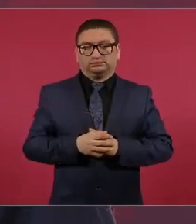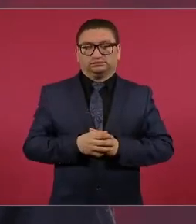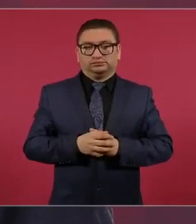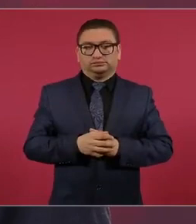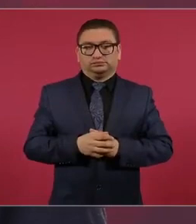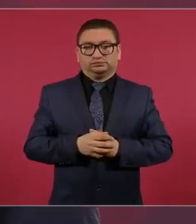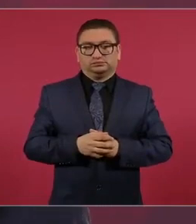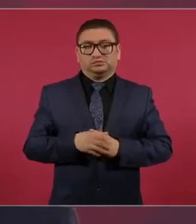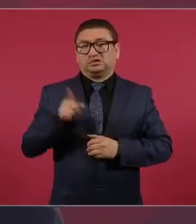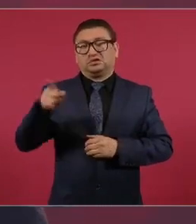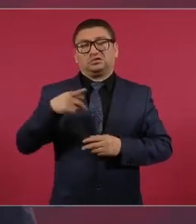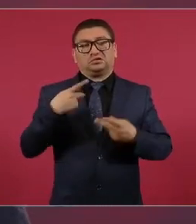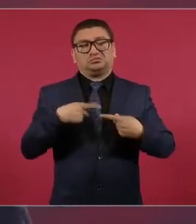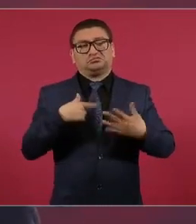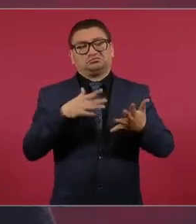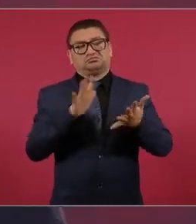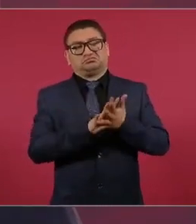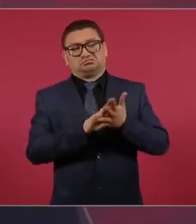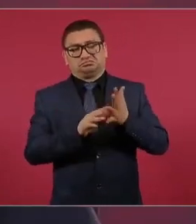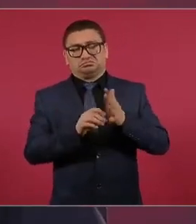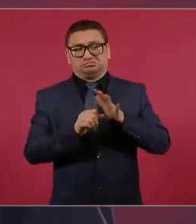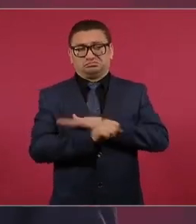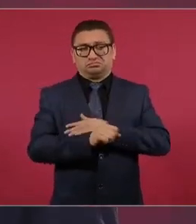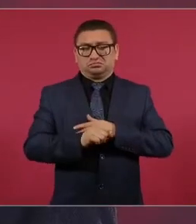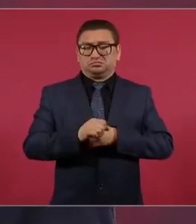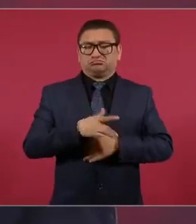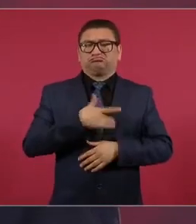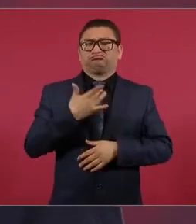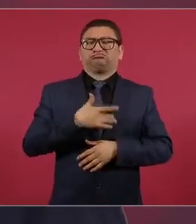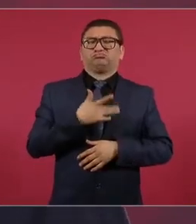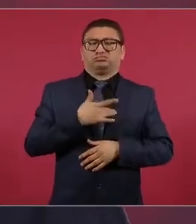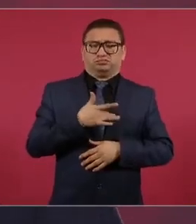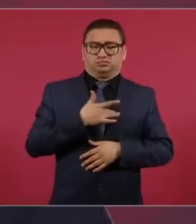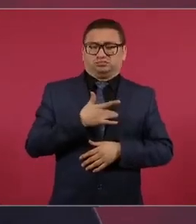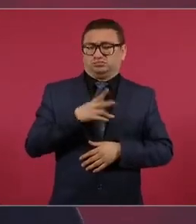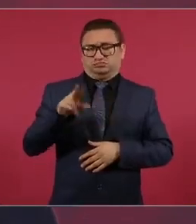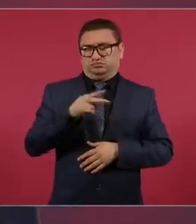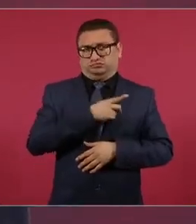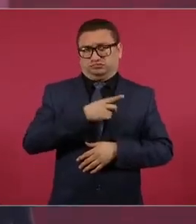inocente la cárcel no